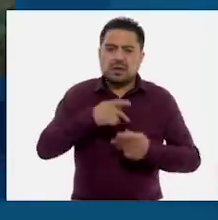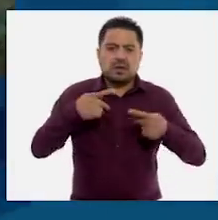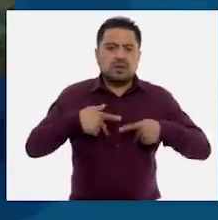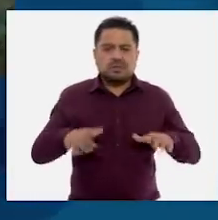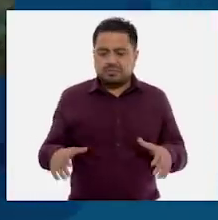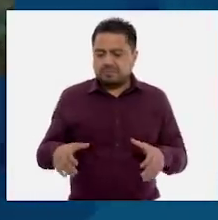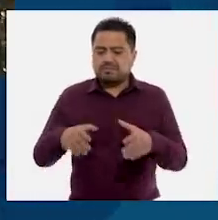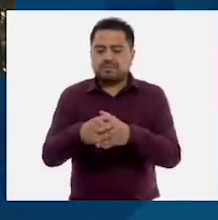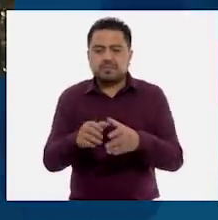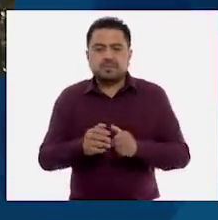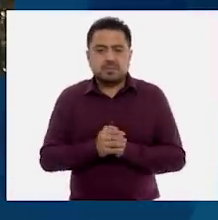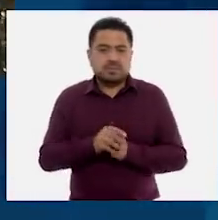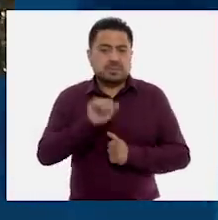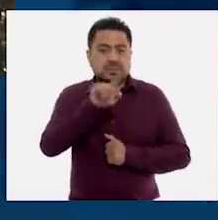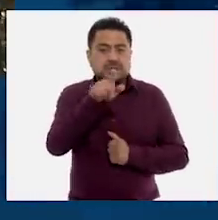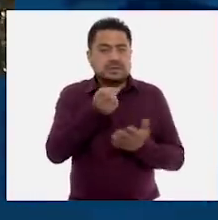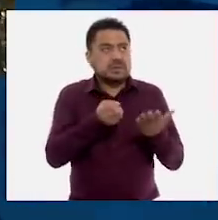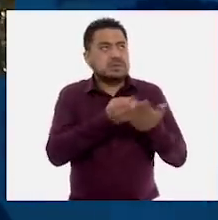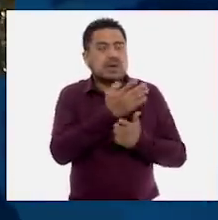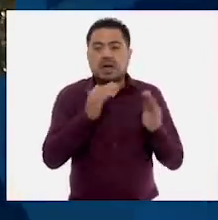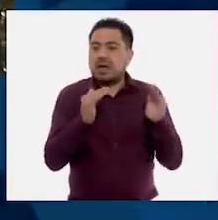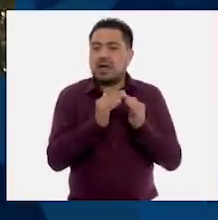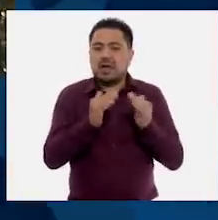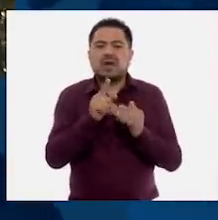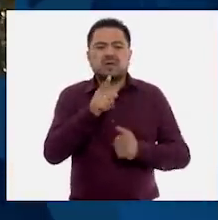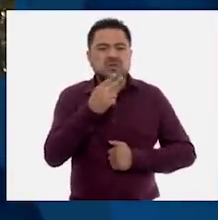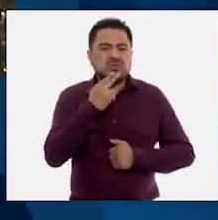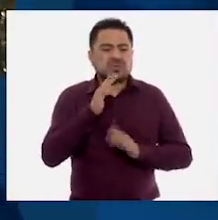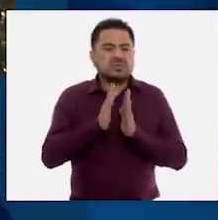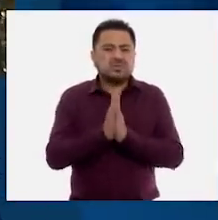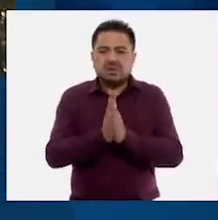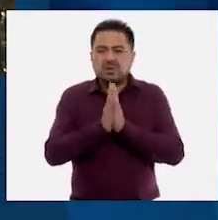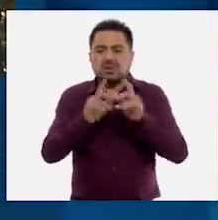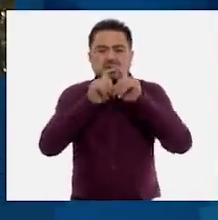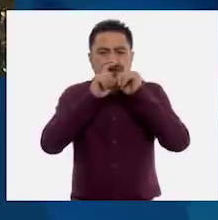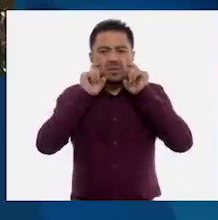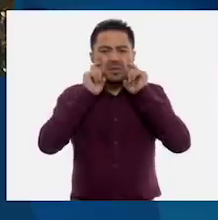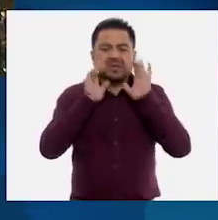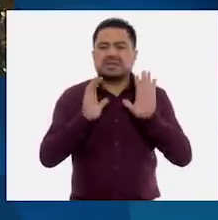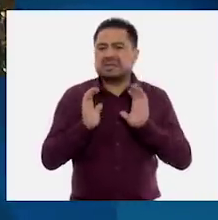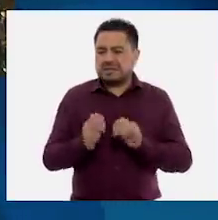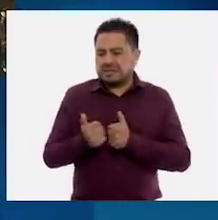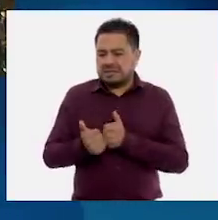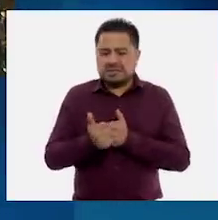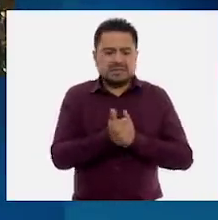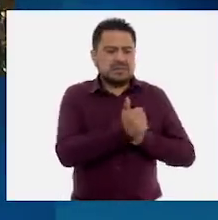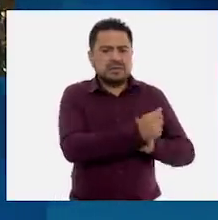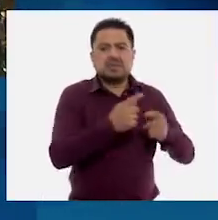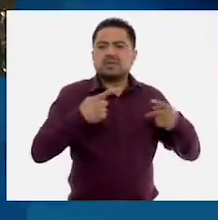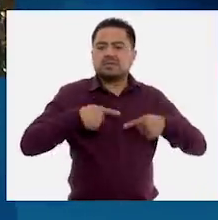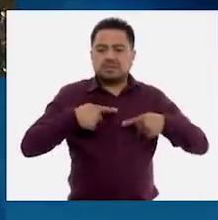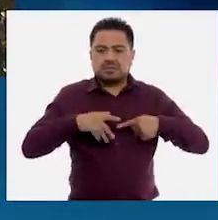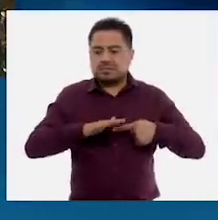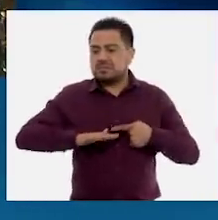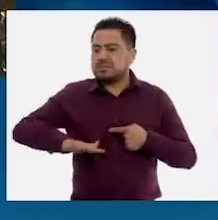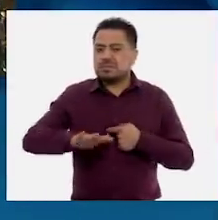que te rodean. Si sales de casa, usa cubrebocas y guarda la sana